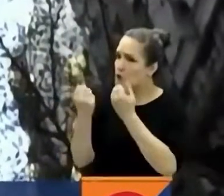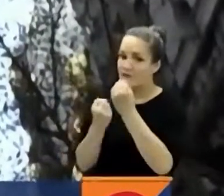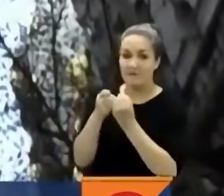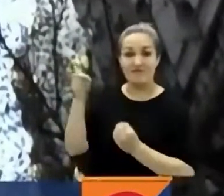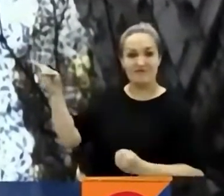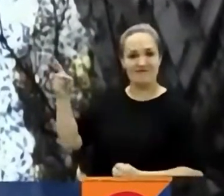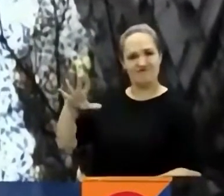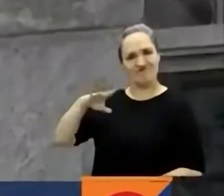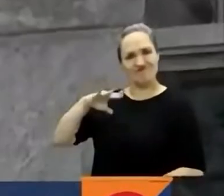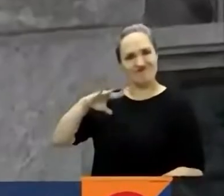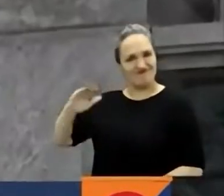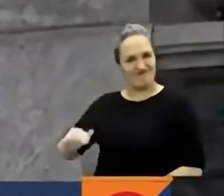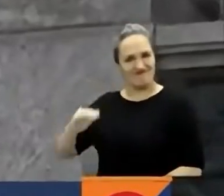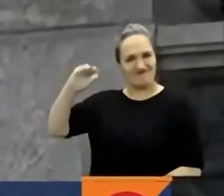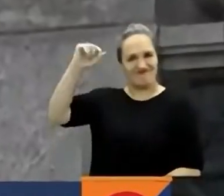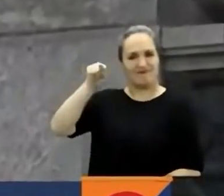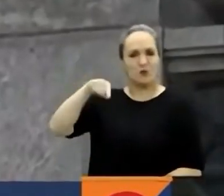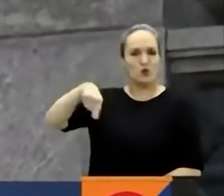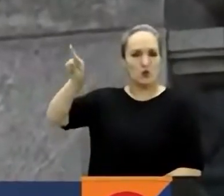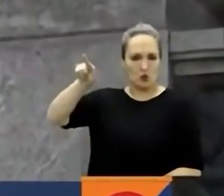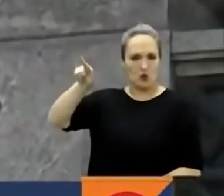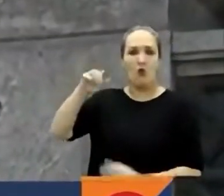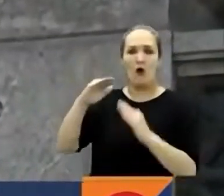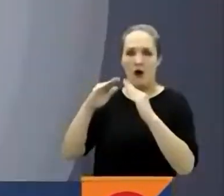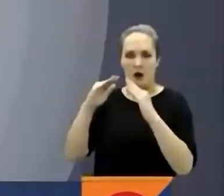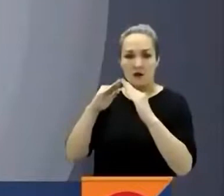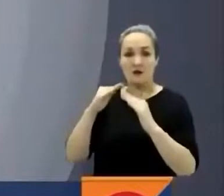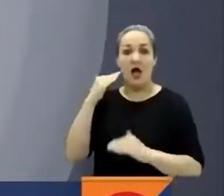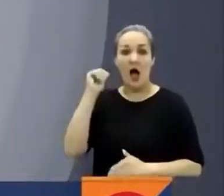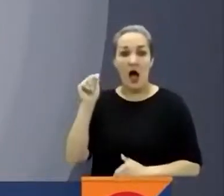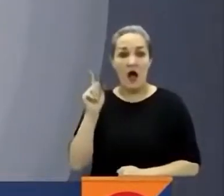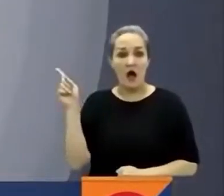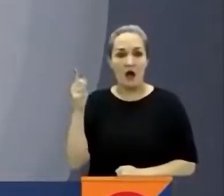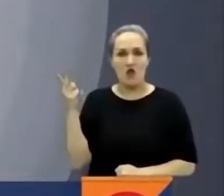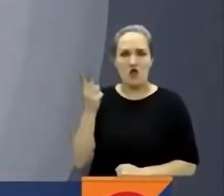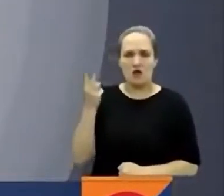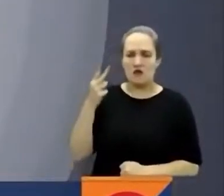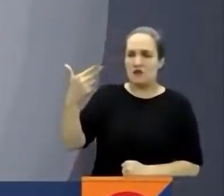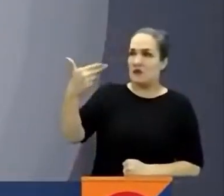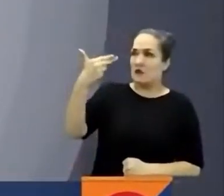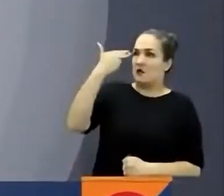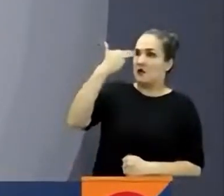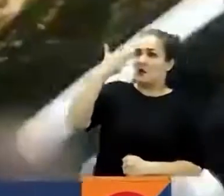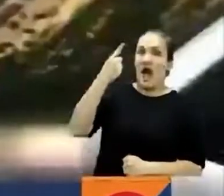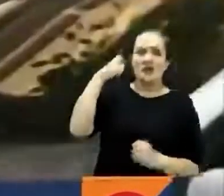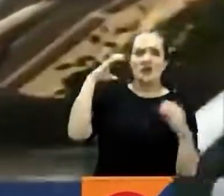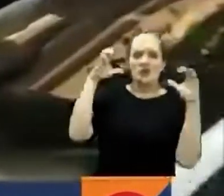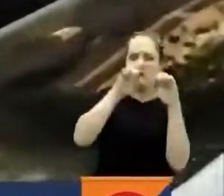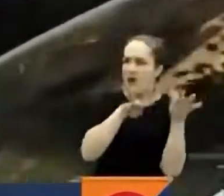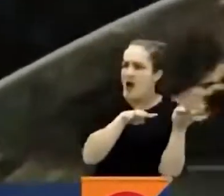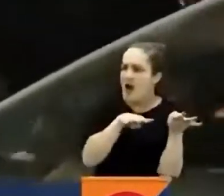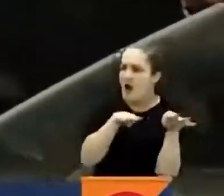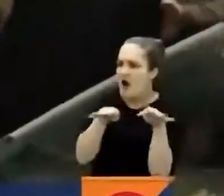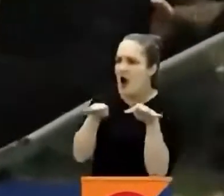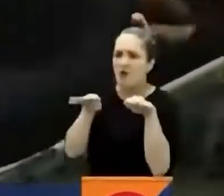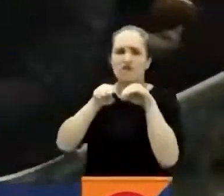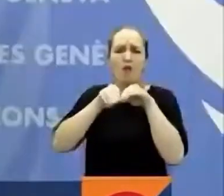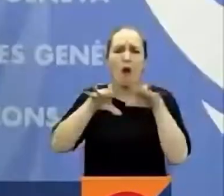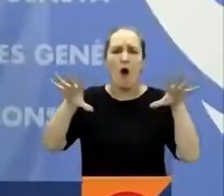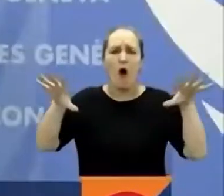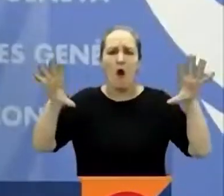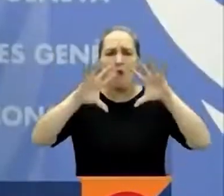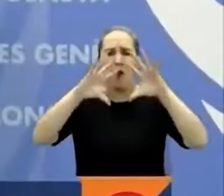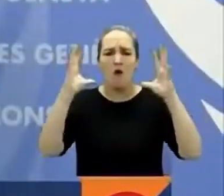elegante barrio de Recoleta, epicentro donde ella y él fueron los protagonistas de la noche bonaerense con eco